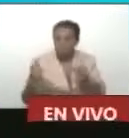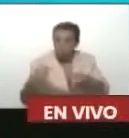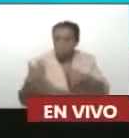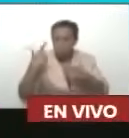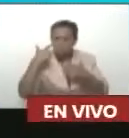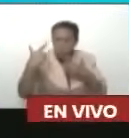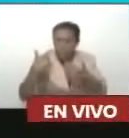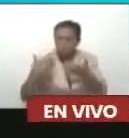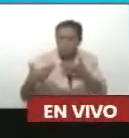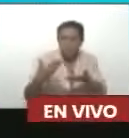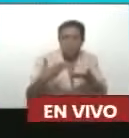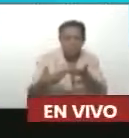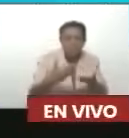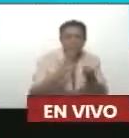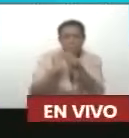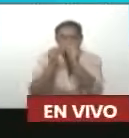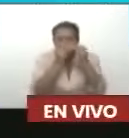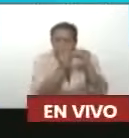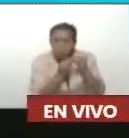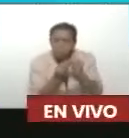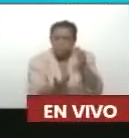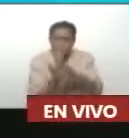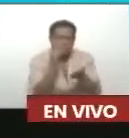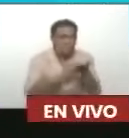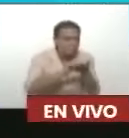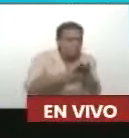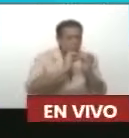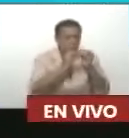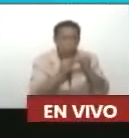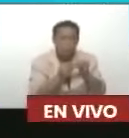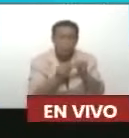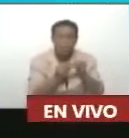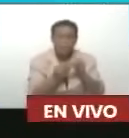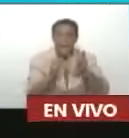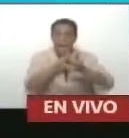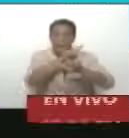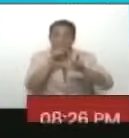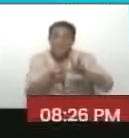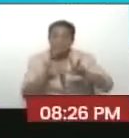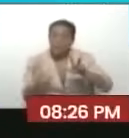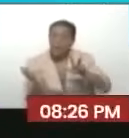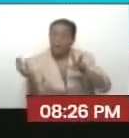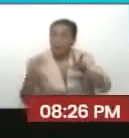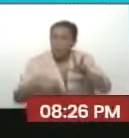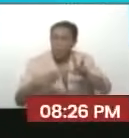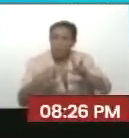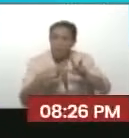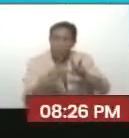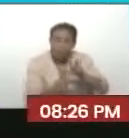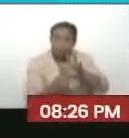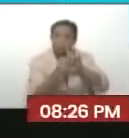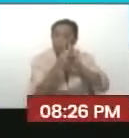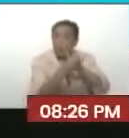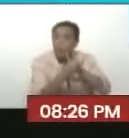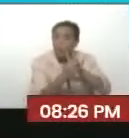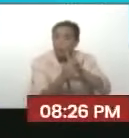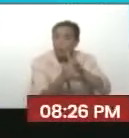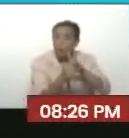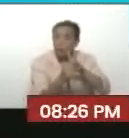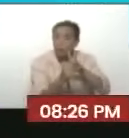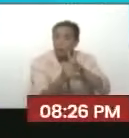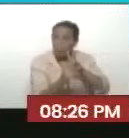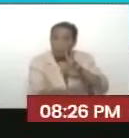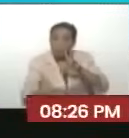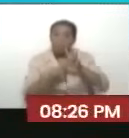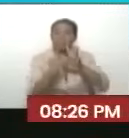conversadito, construyéndolo paso a paso. Primero lancé 3 consensos, luego sumé el cuarto